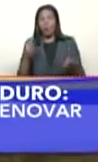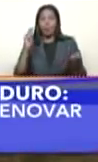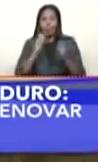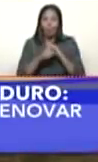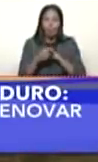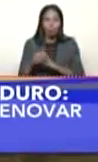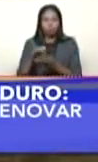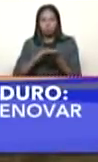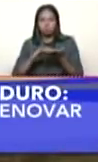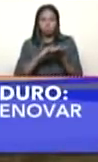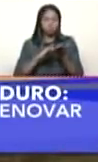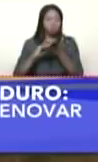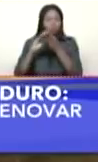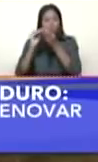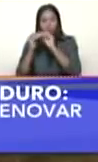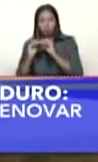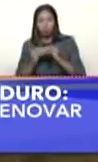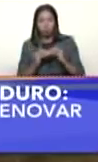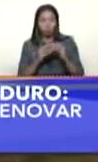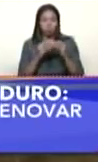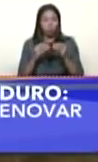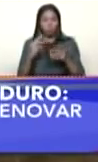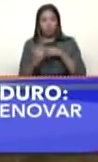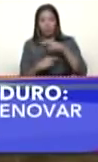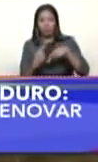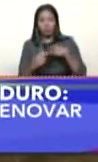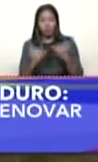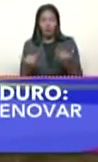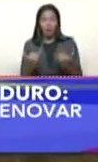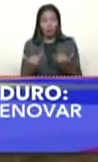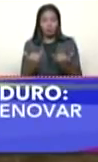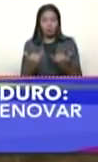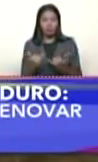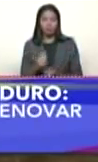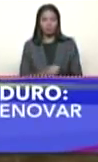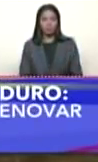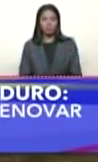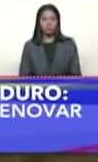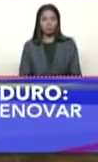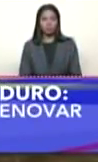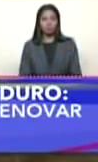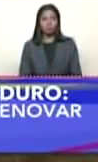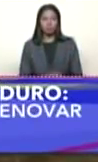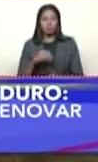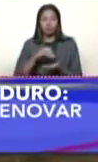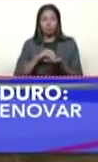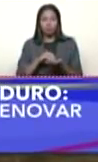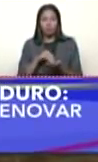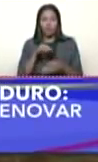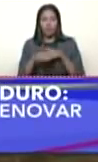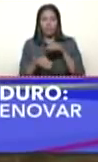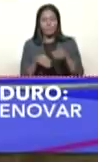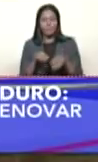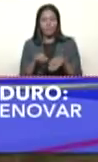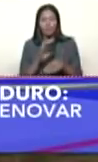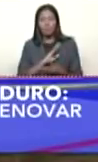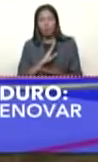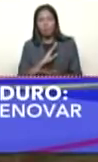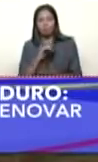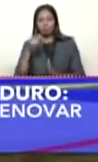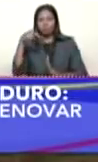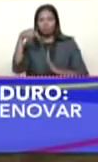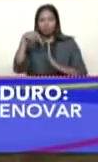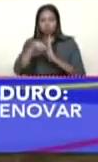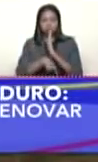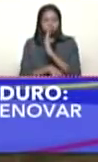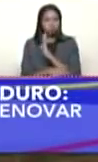rectificación y la renovación de la revolución en este sector, poner el pie en el acelerador y ir a la profundidad